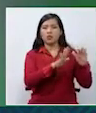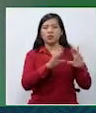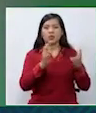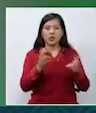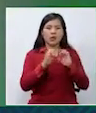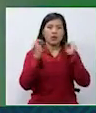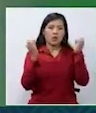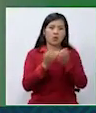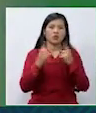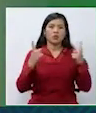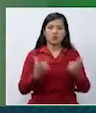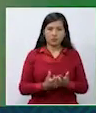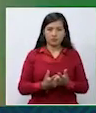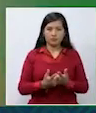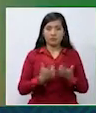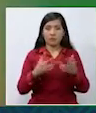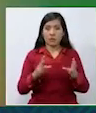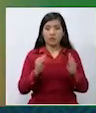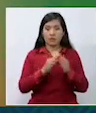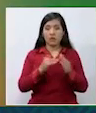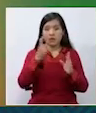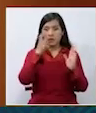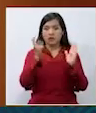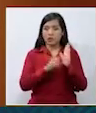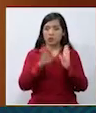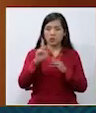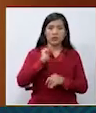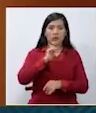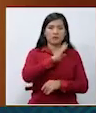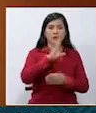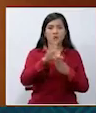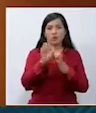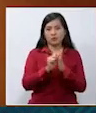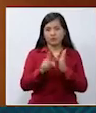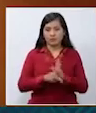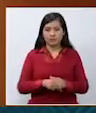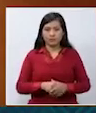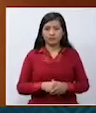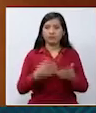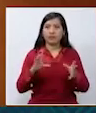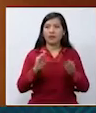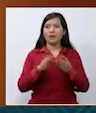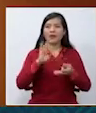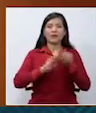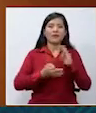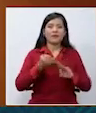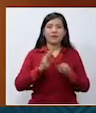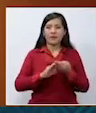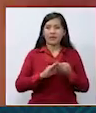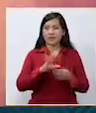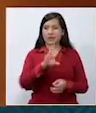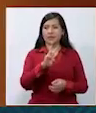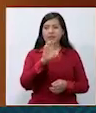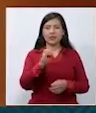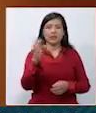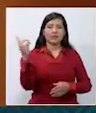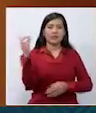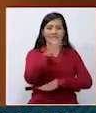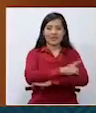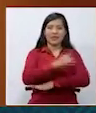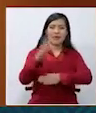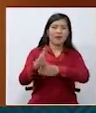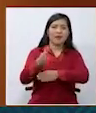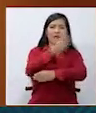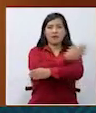¿no? Y eso lo reconoce el Tribunal Constitucional. Y con fecha, exclusivamente con 60 días de